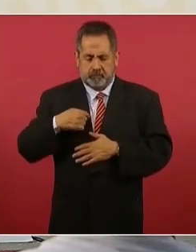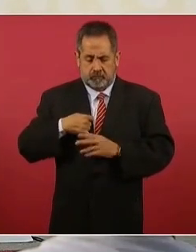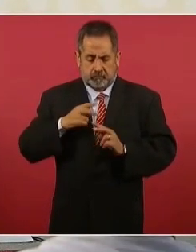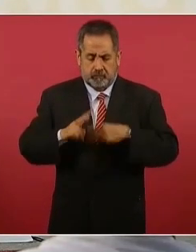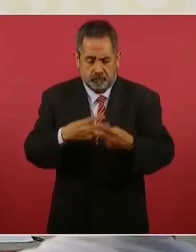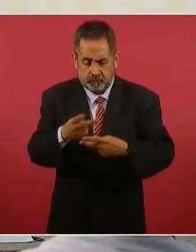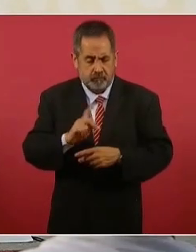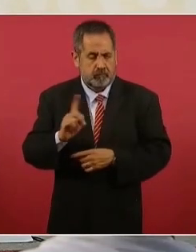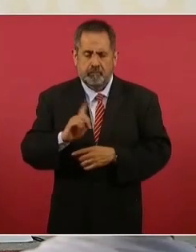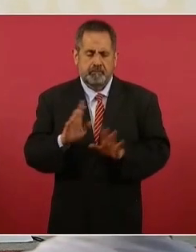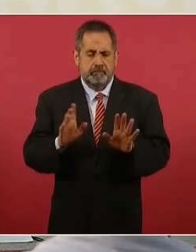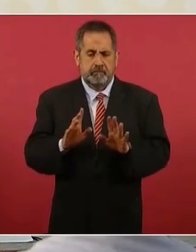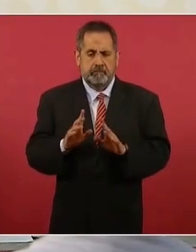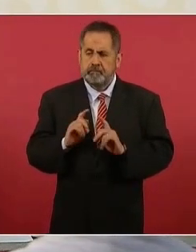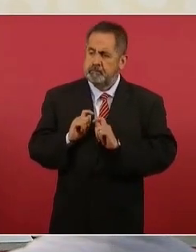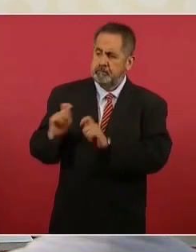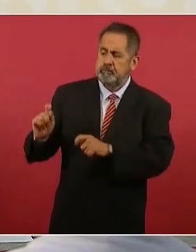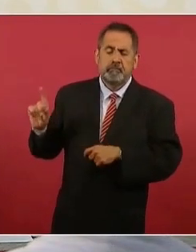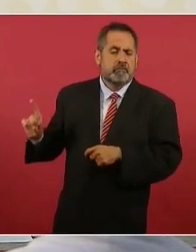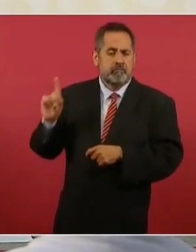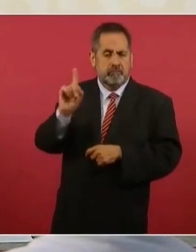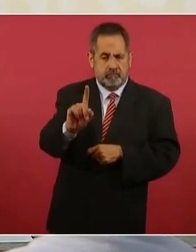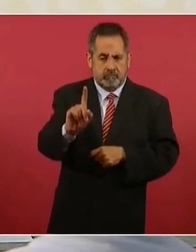aunque sí